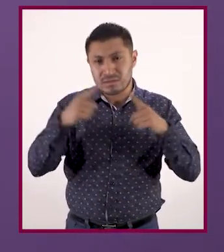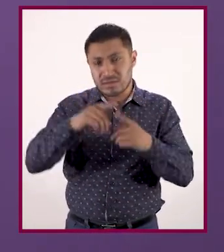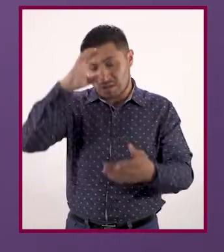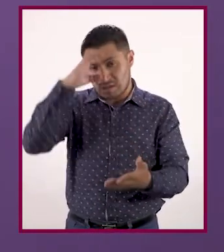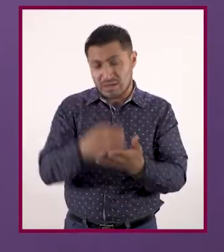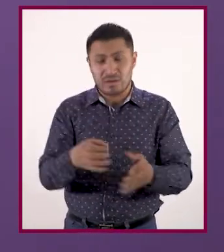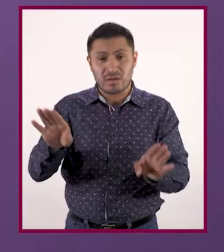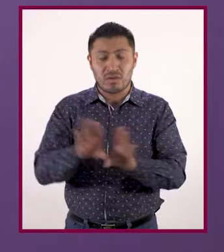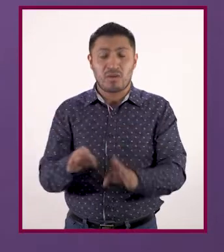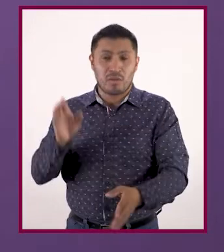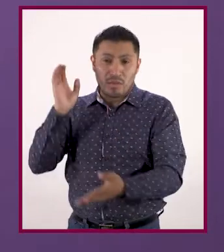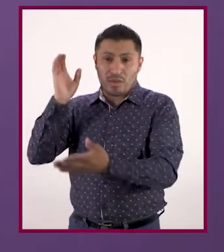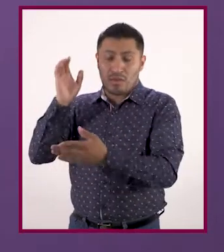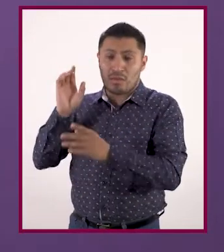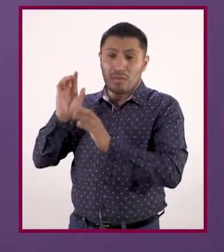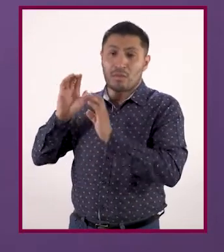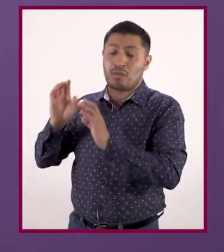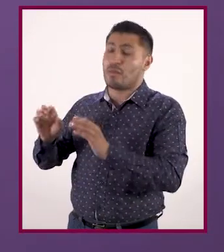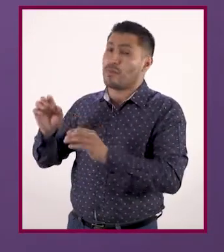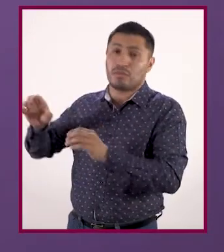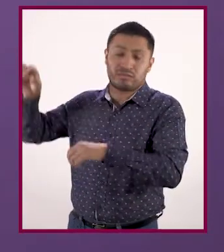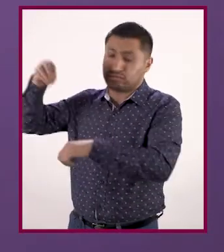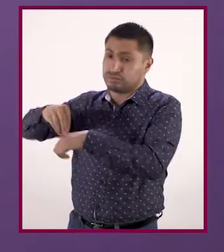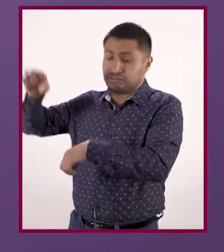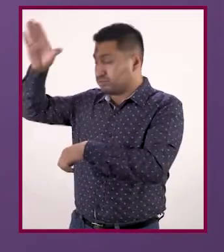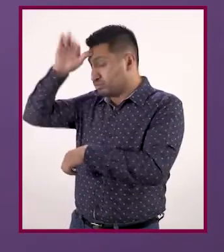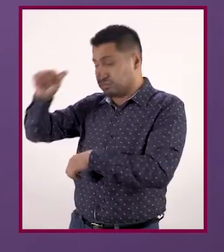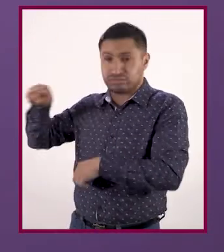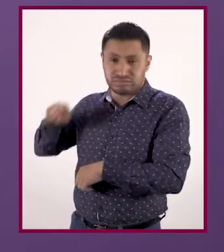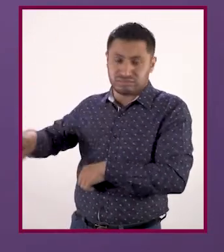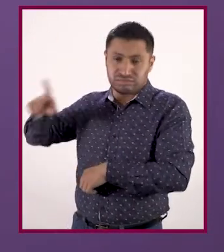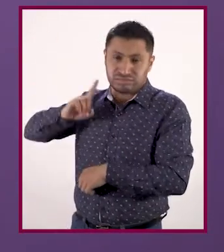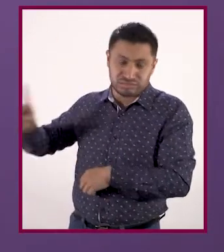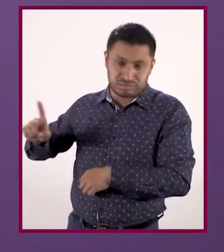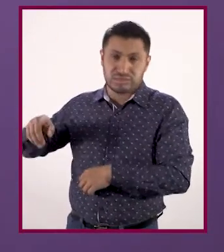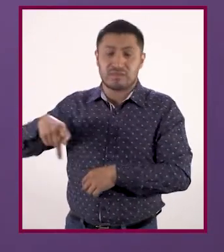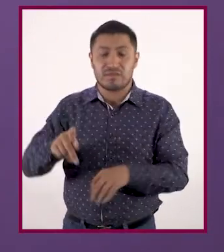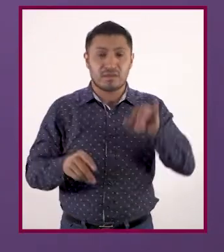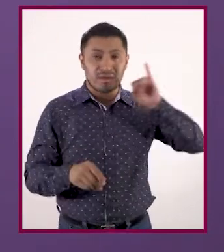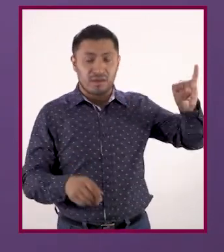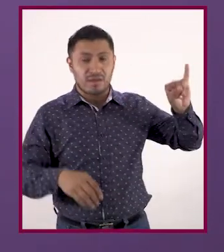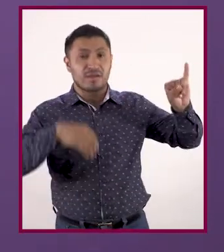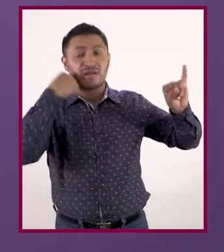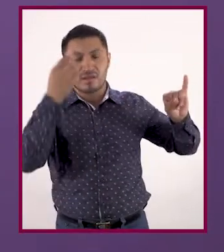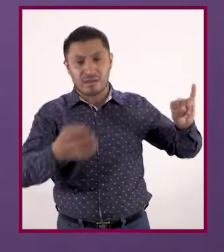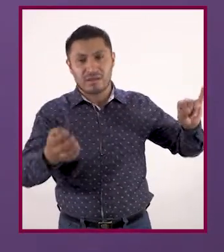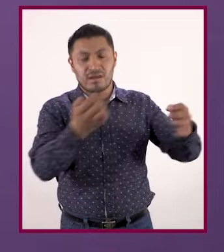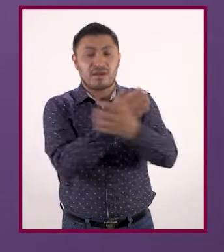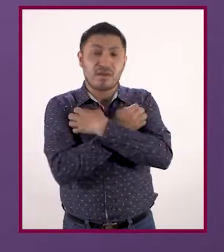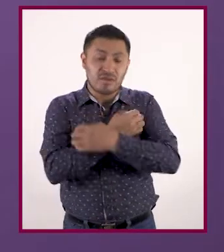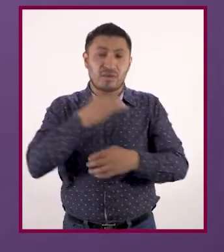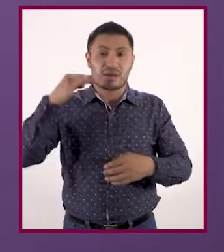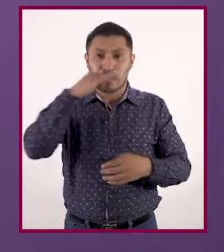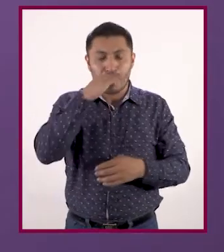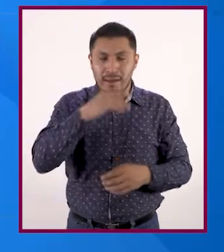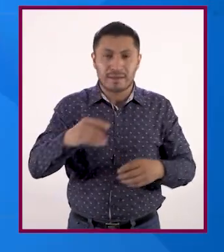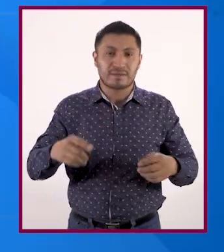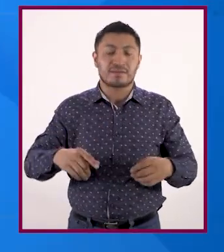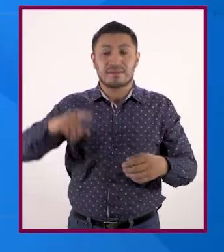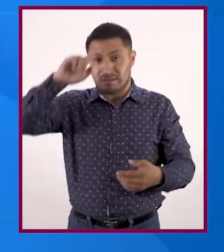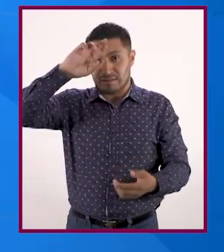como conservadores o de derecha por su lado la izquierda pugnaba por una educación pública laica del estado